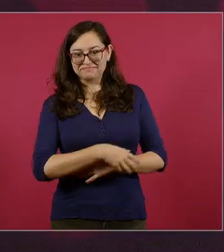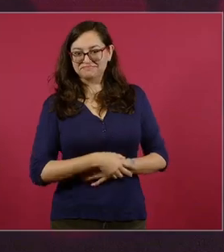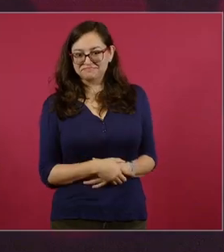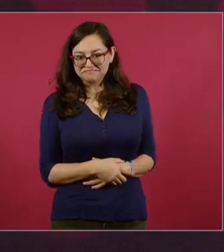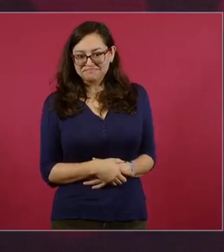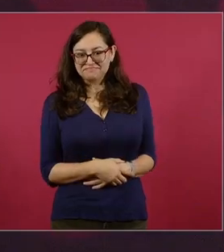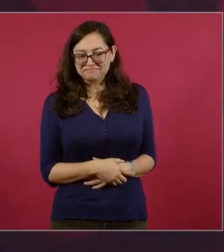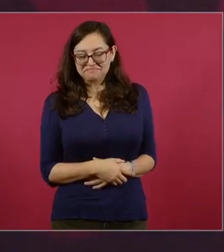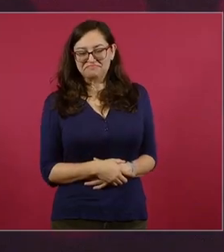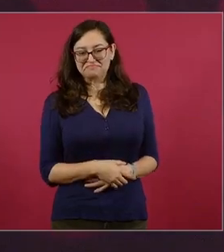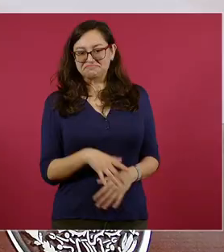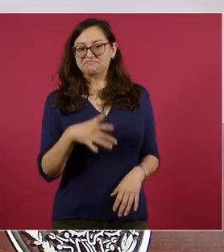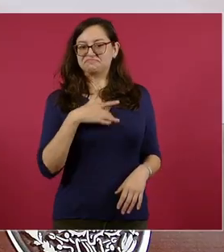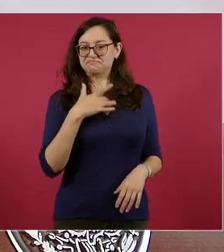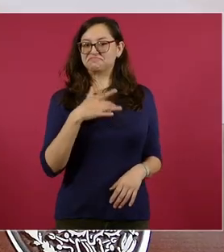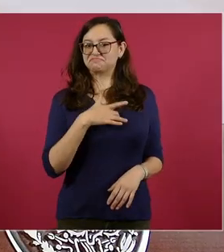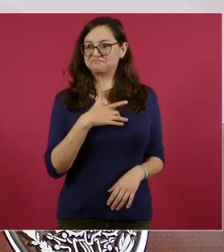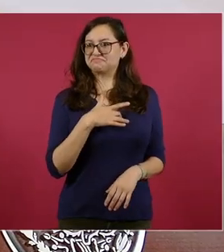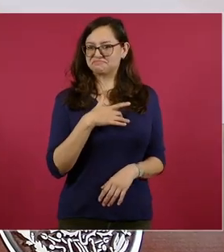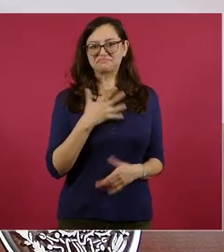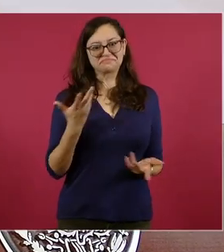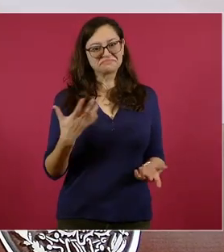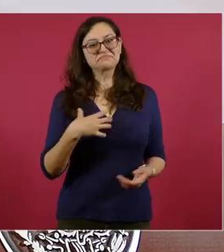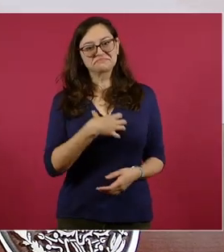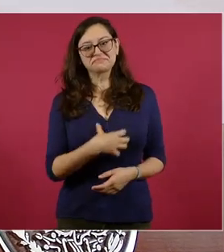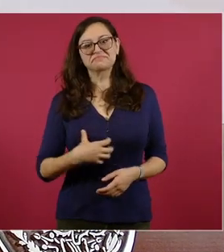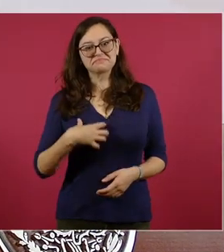pues, muy contento,